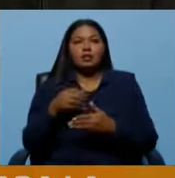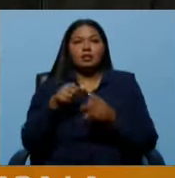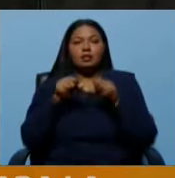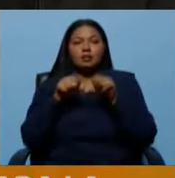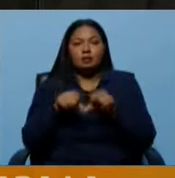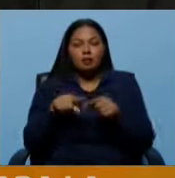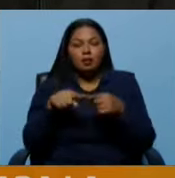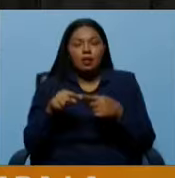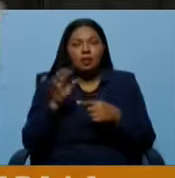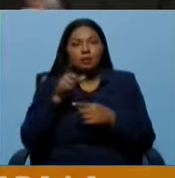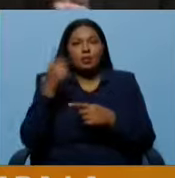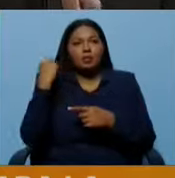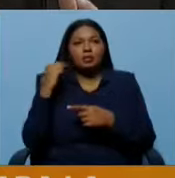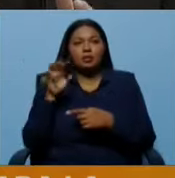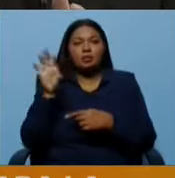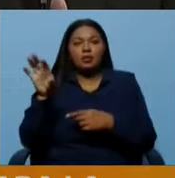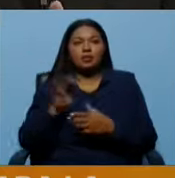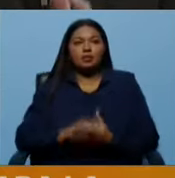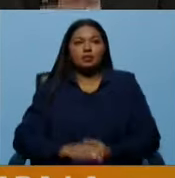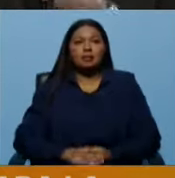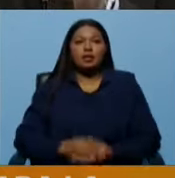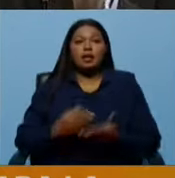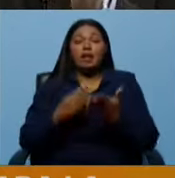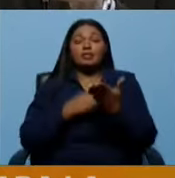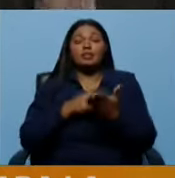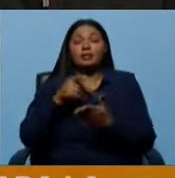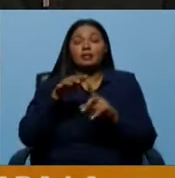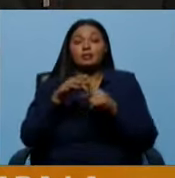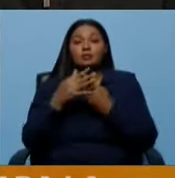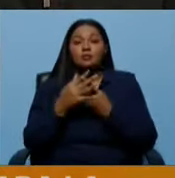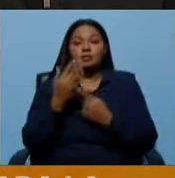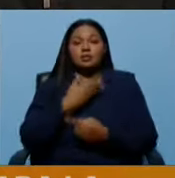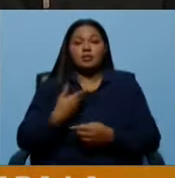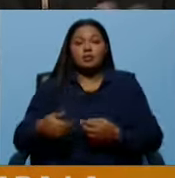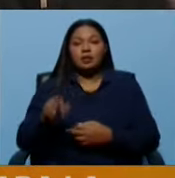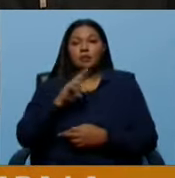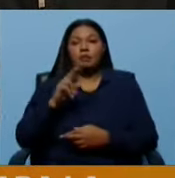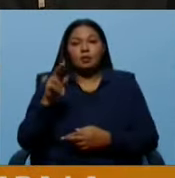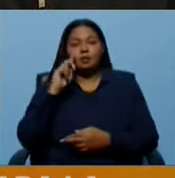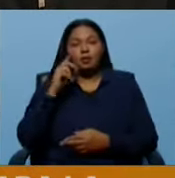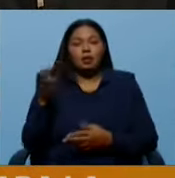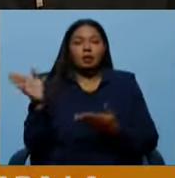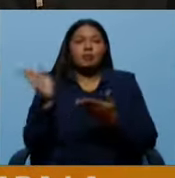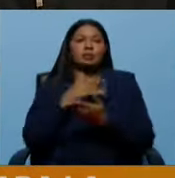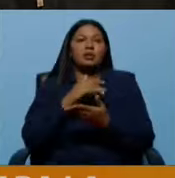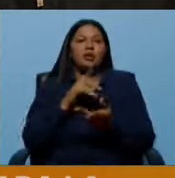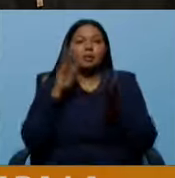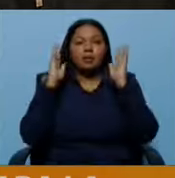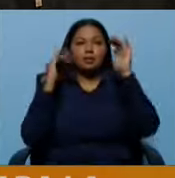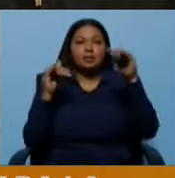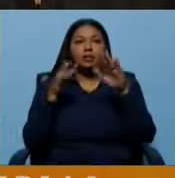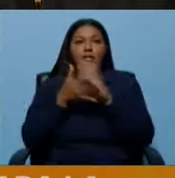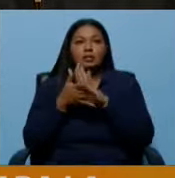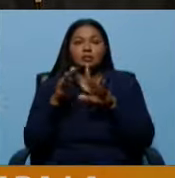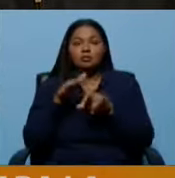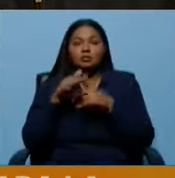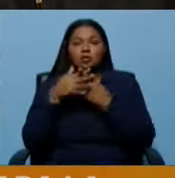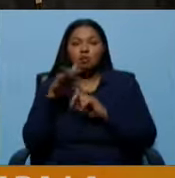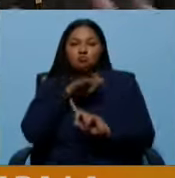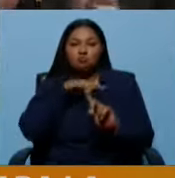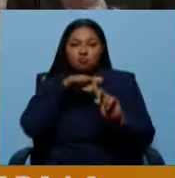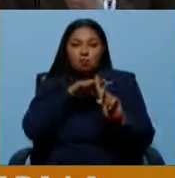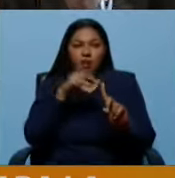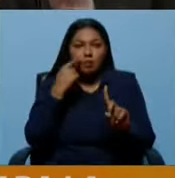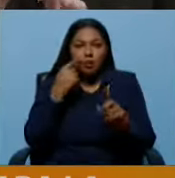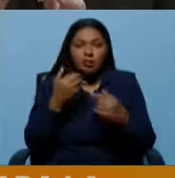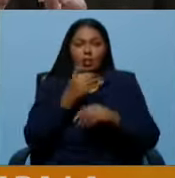en el pasado. Ante eso, el presidente de la República dice, mira, nosotros vamos a pasar la página, vamos a atender, por supuesto, la conspiración que significa la